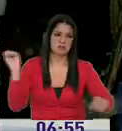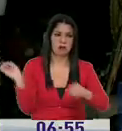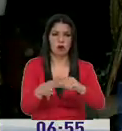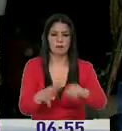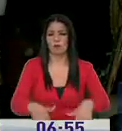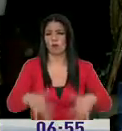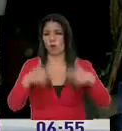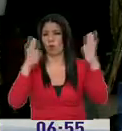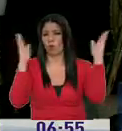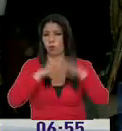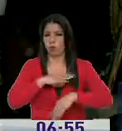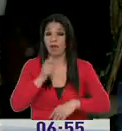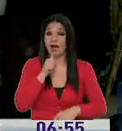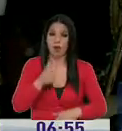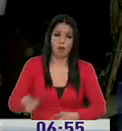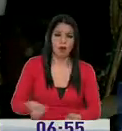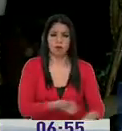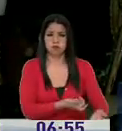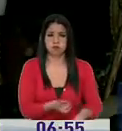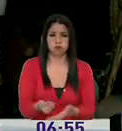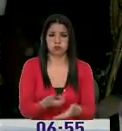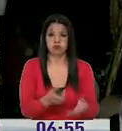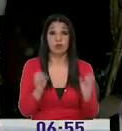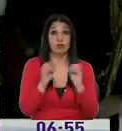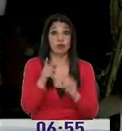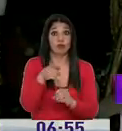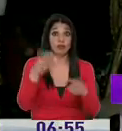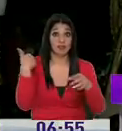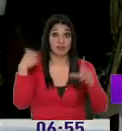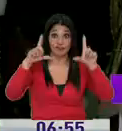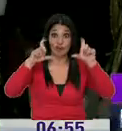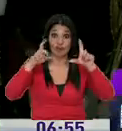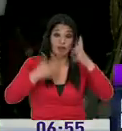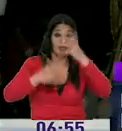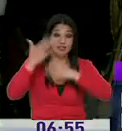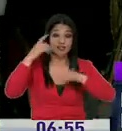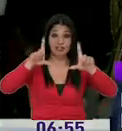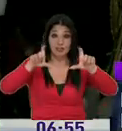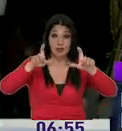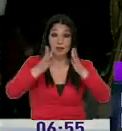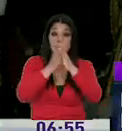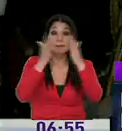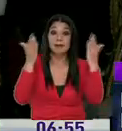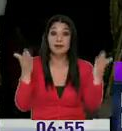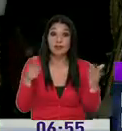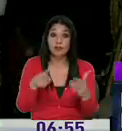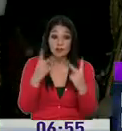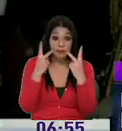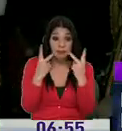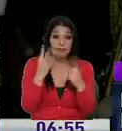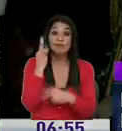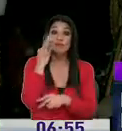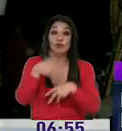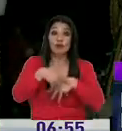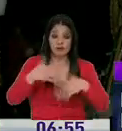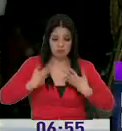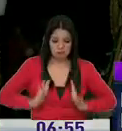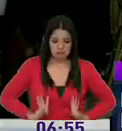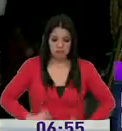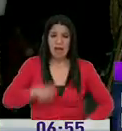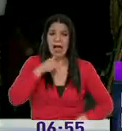de agua por allí tengo unas fotos viejas de periódicos en que se nos ve mojadas